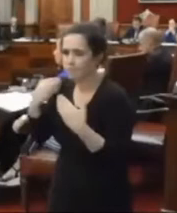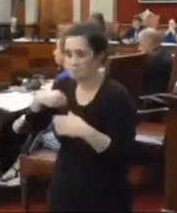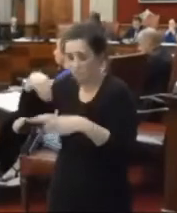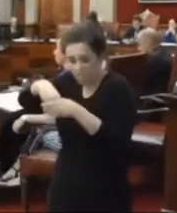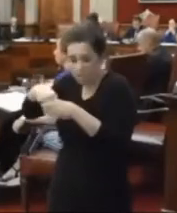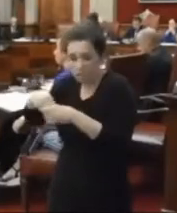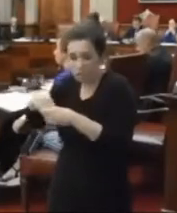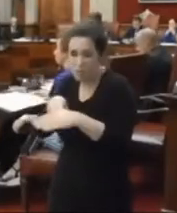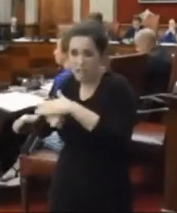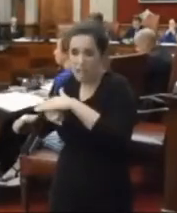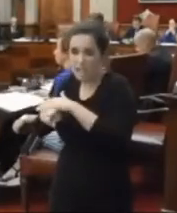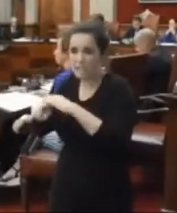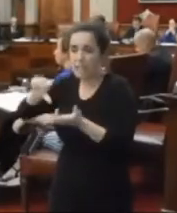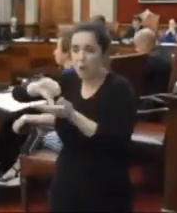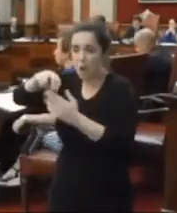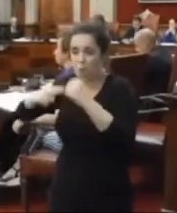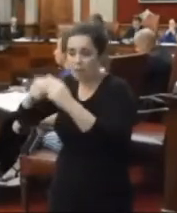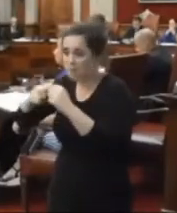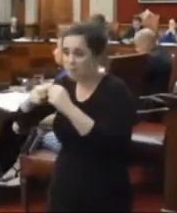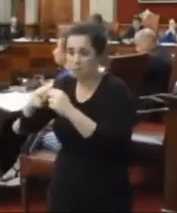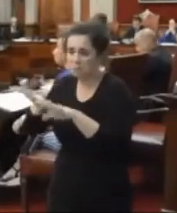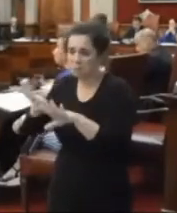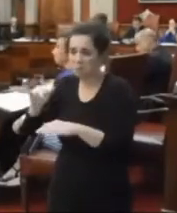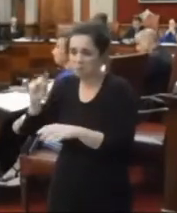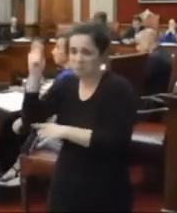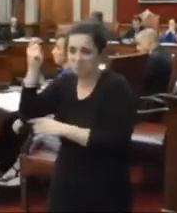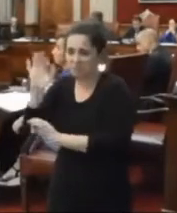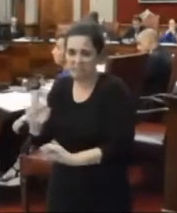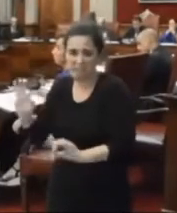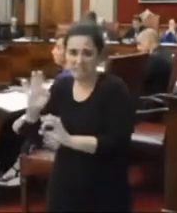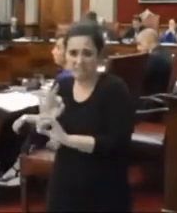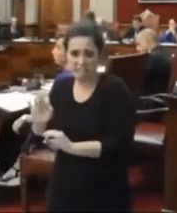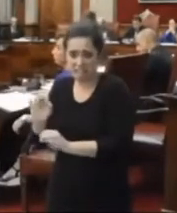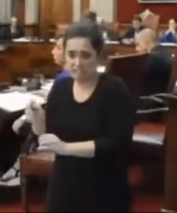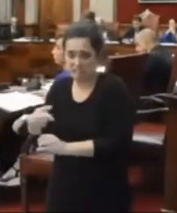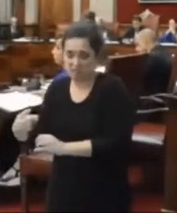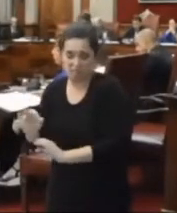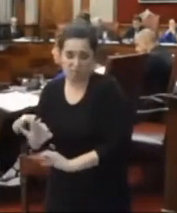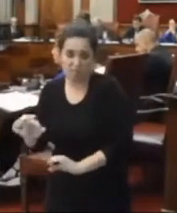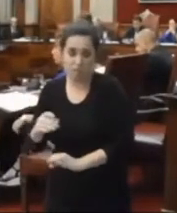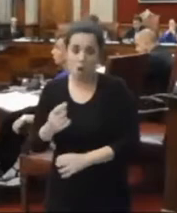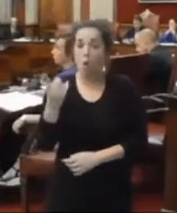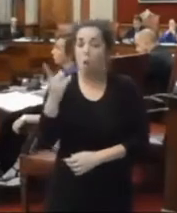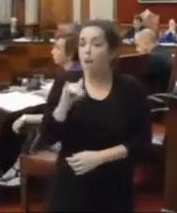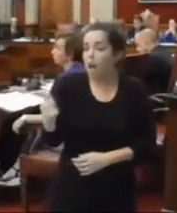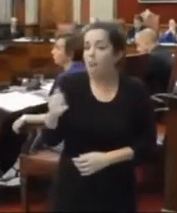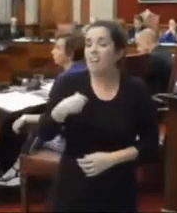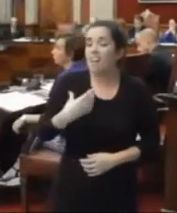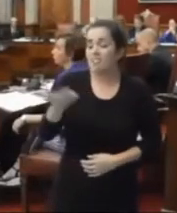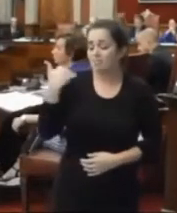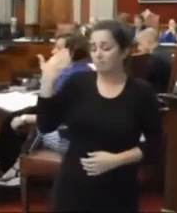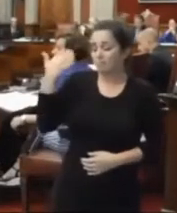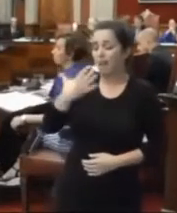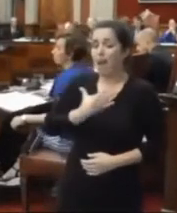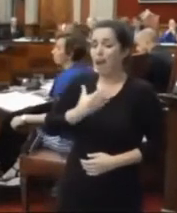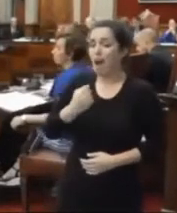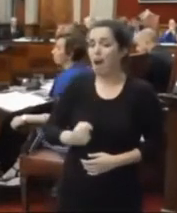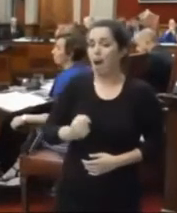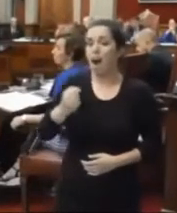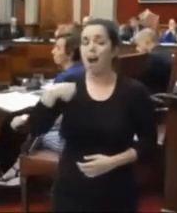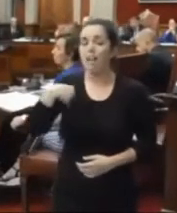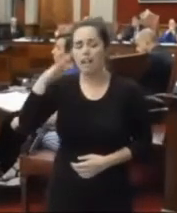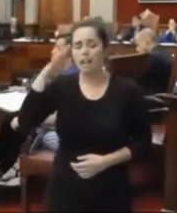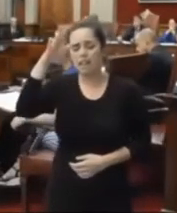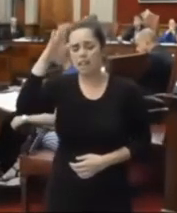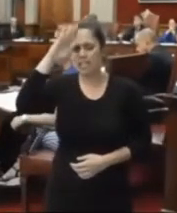sin éxito ninguno. Una vez logramos hablar con el alcalde Cerolo, quien no mostró ni el